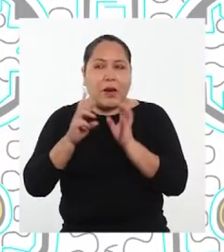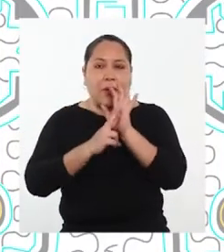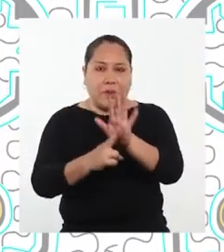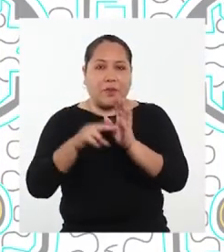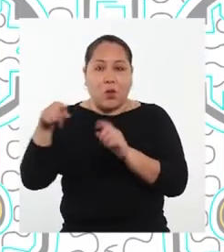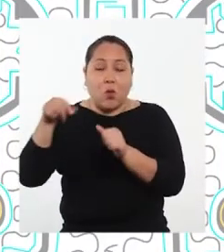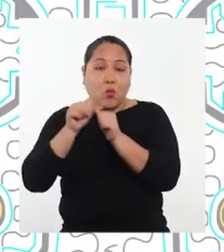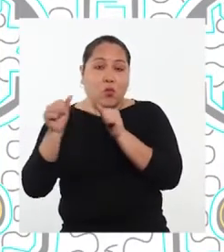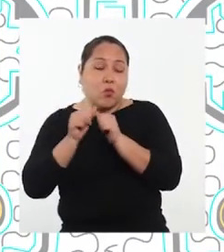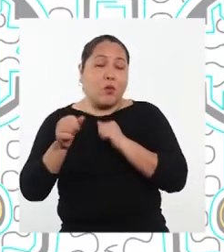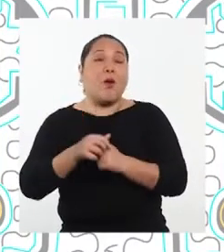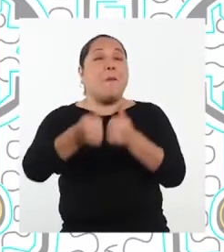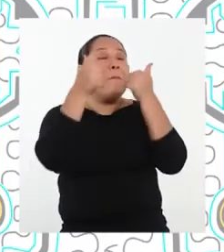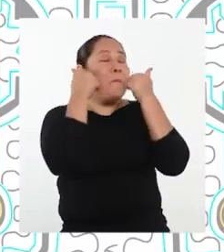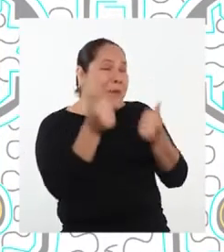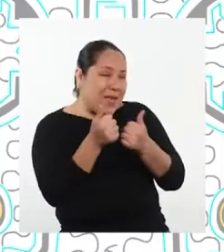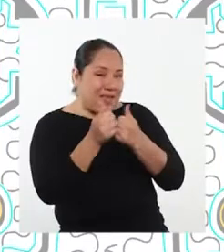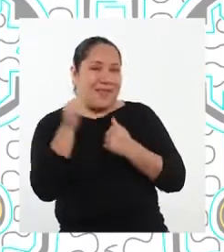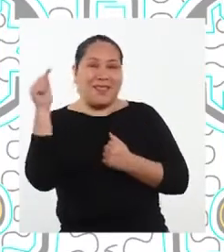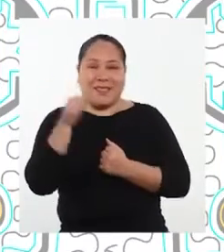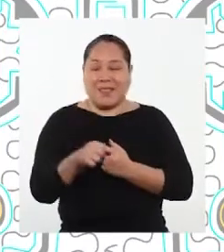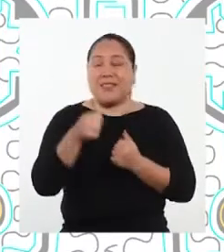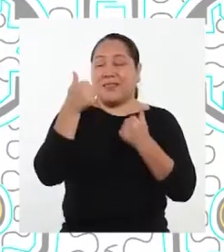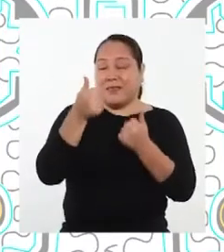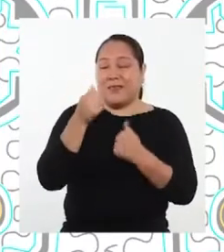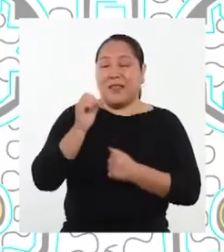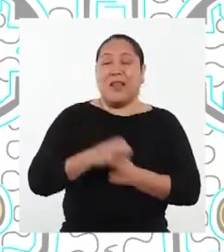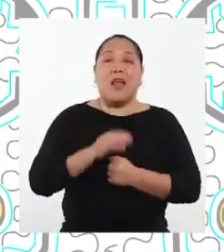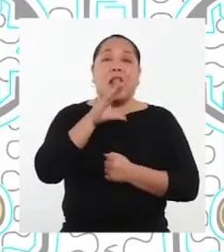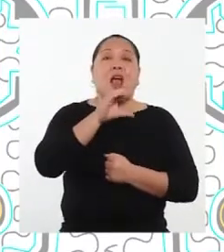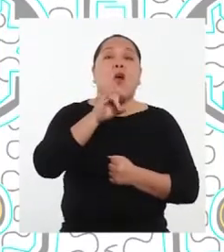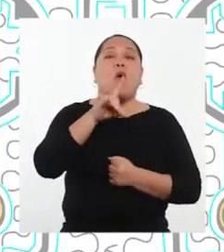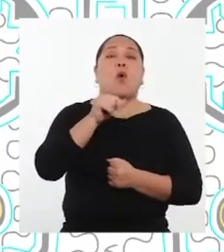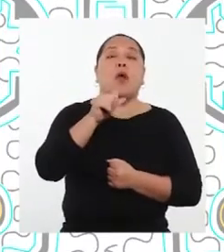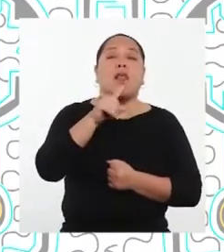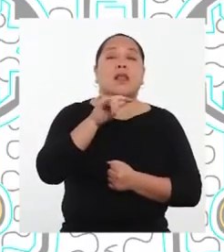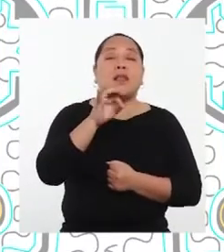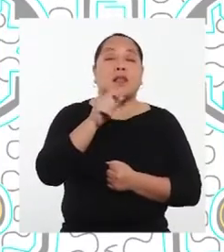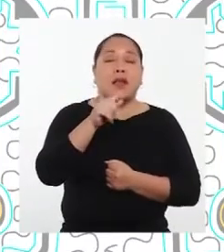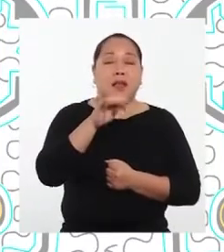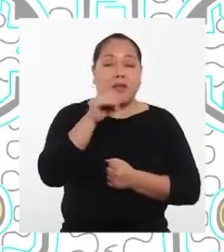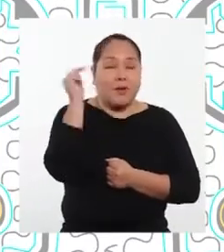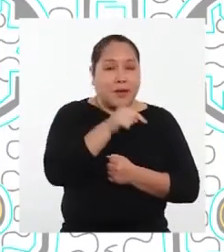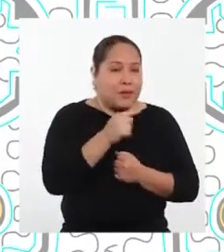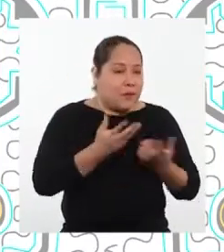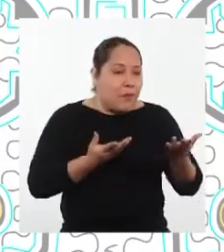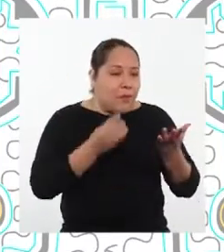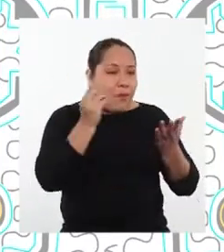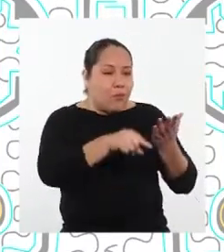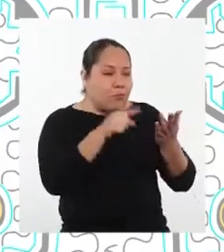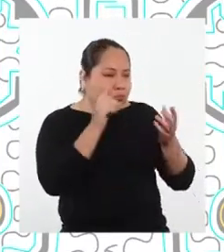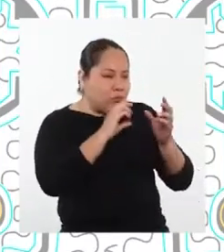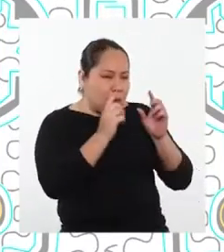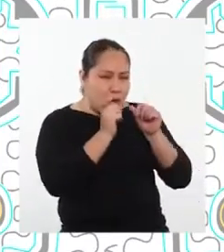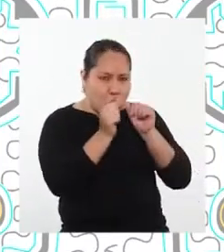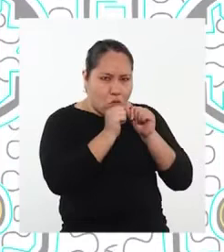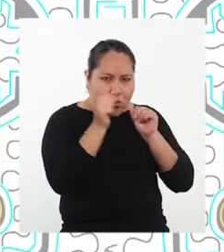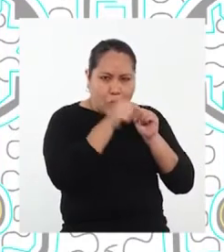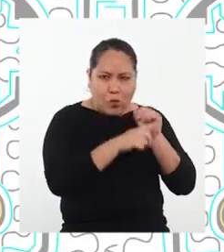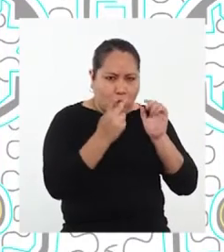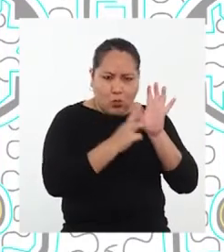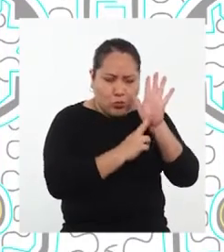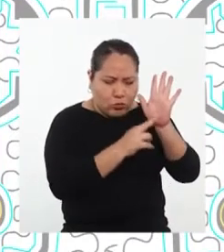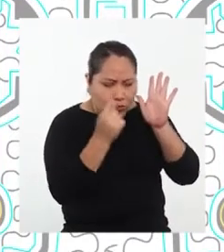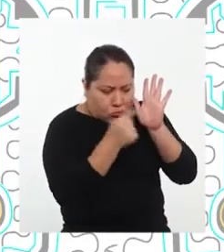está representada con un número. ¡Muy bien! Así es. ¿Y las cualitativas? Son cualitativas cuando